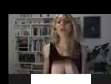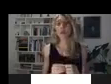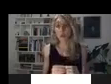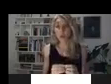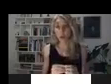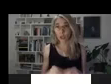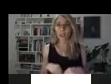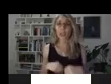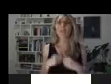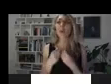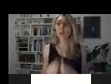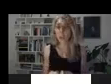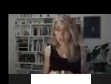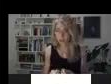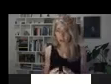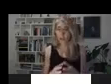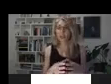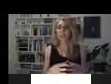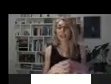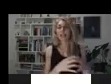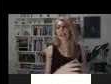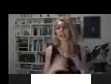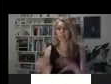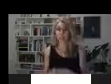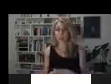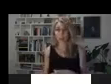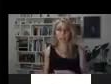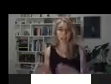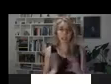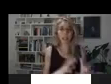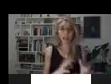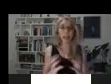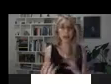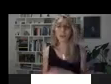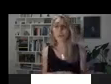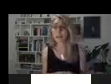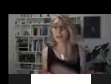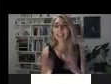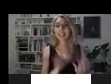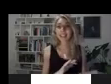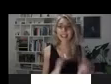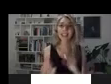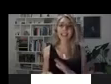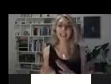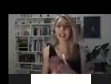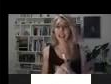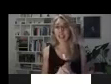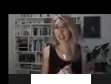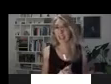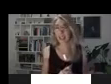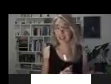estamos buscando un socio, y por lo tanto cada responsabilidad y cada contraparte tiene